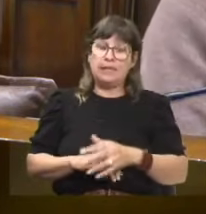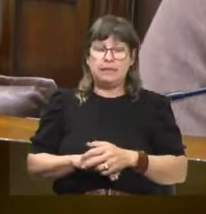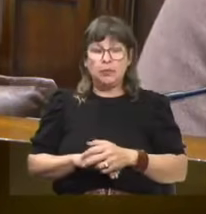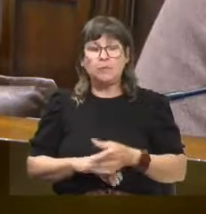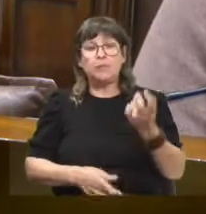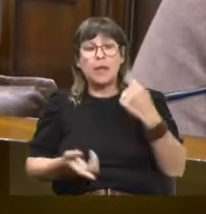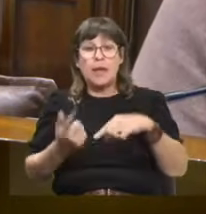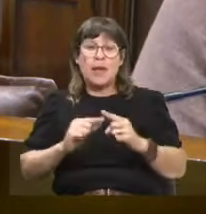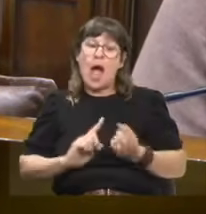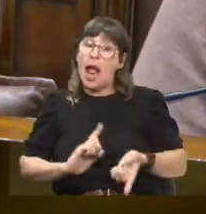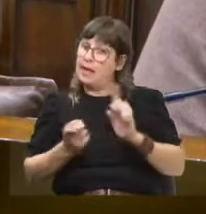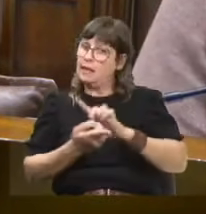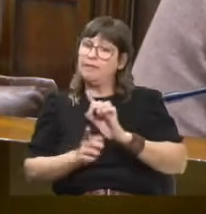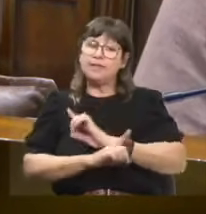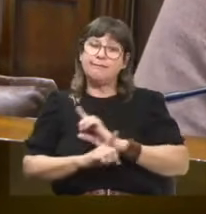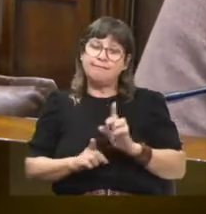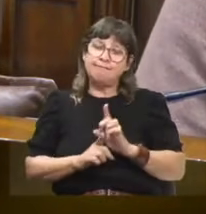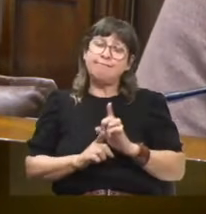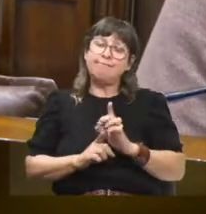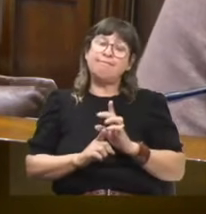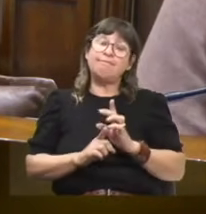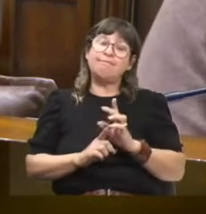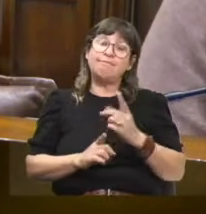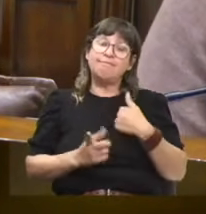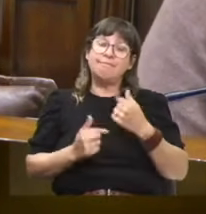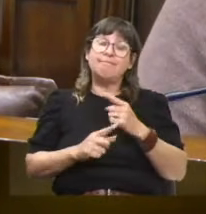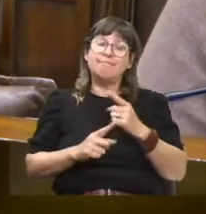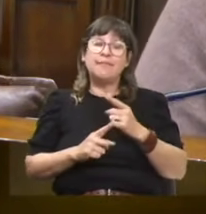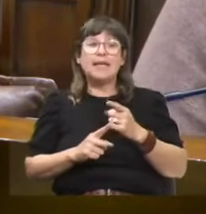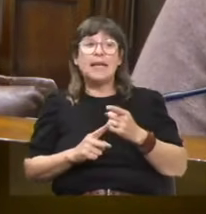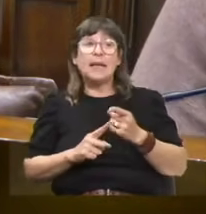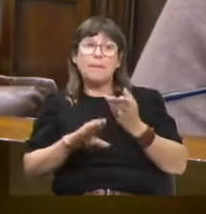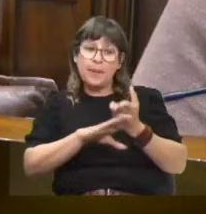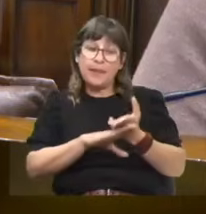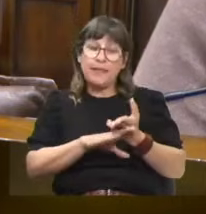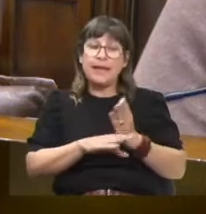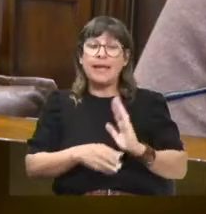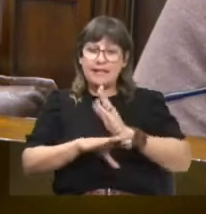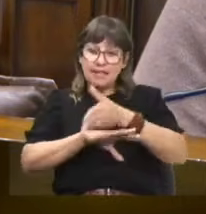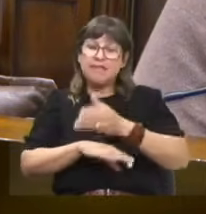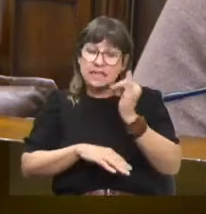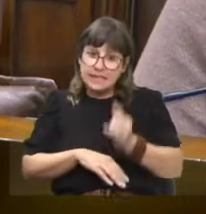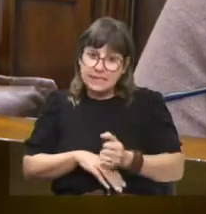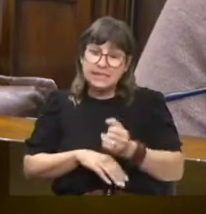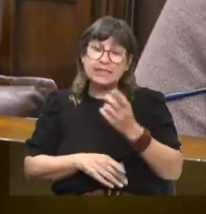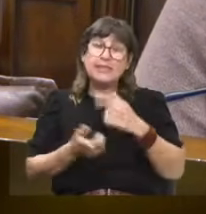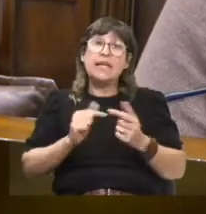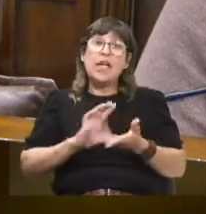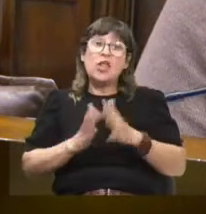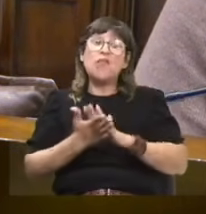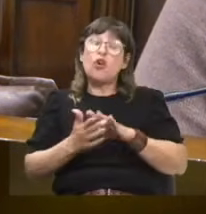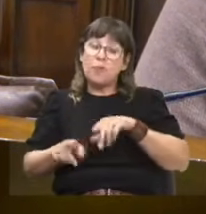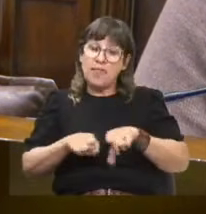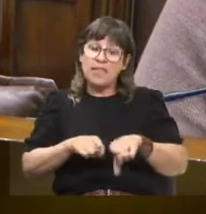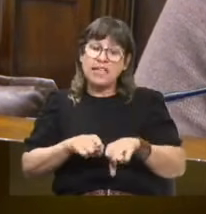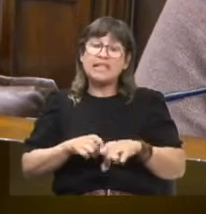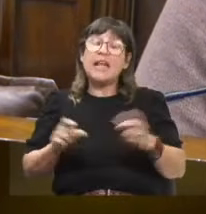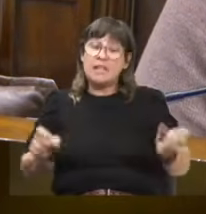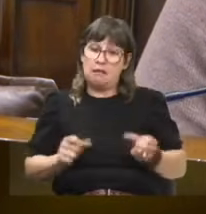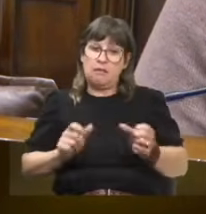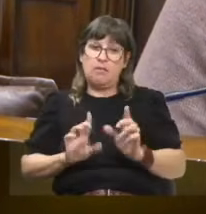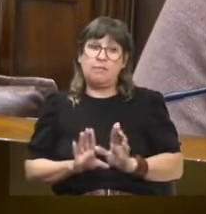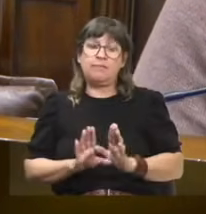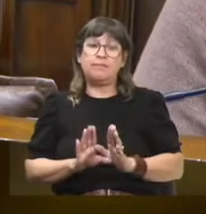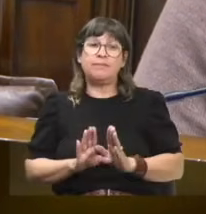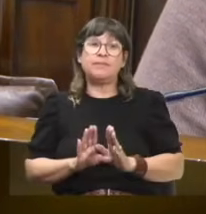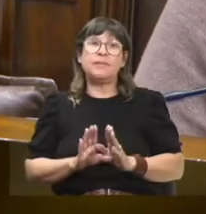que por el contrario alude a intervenir, es decir, participar de manera directa y activa. En